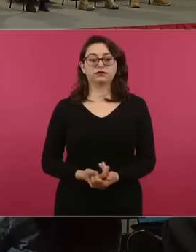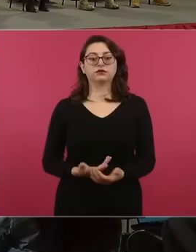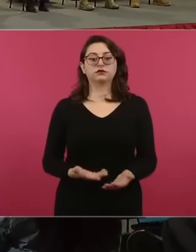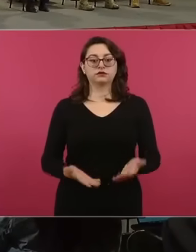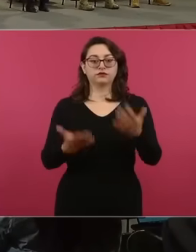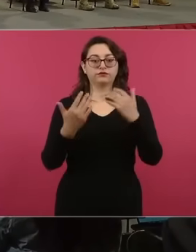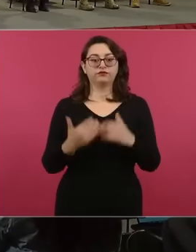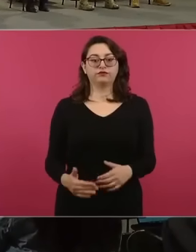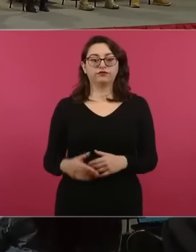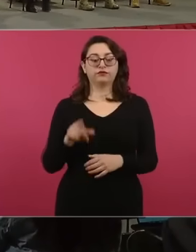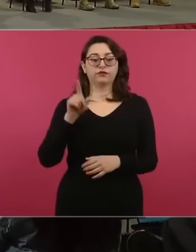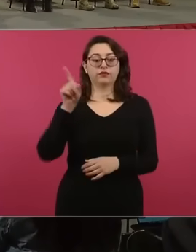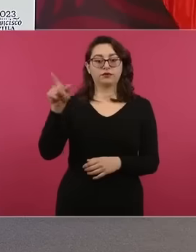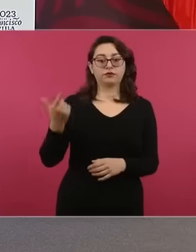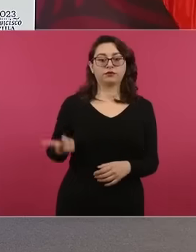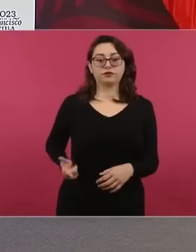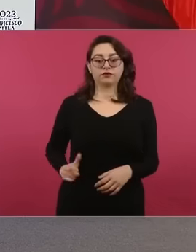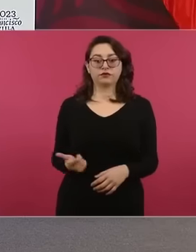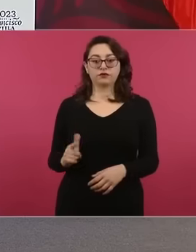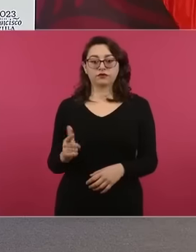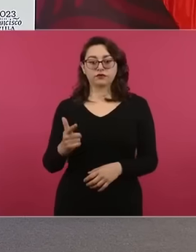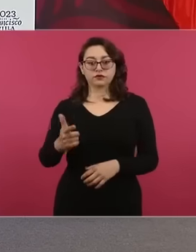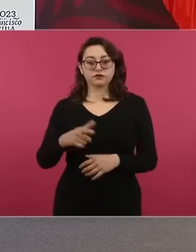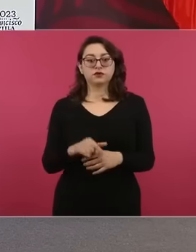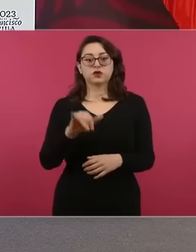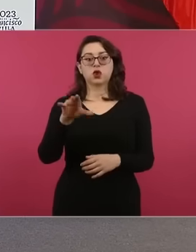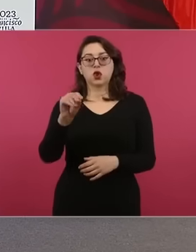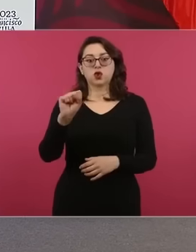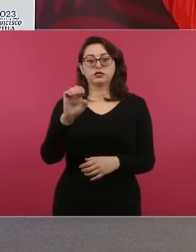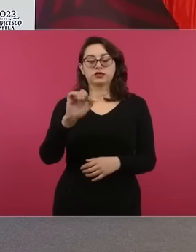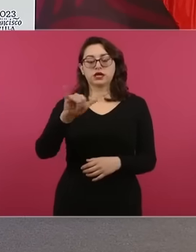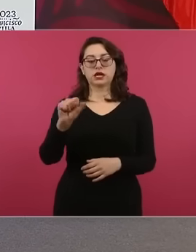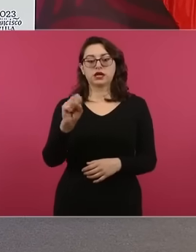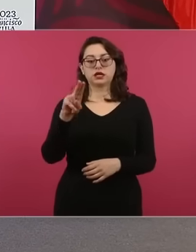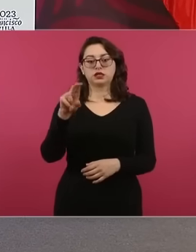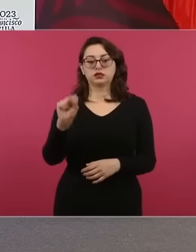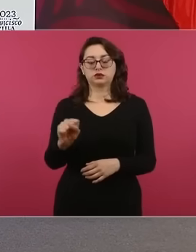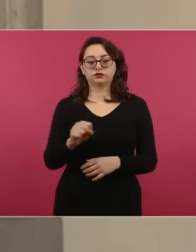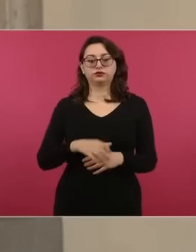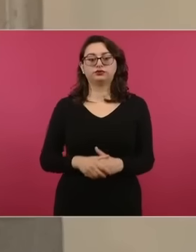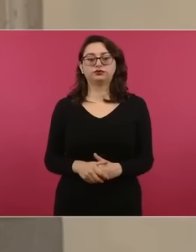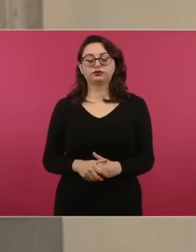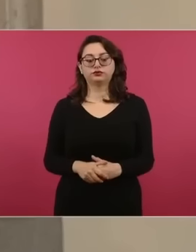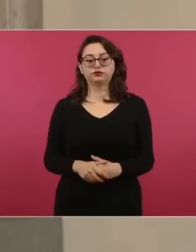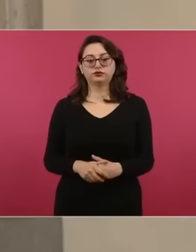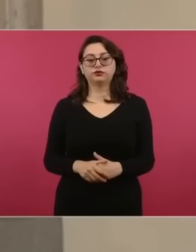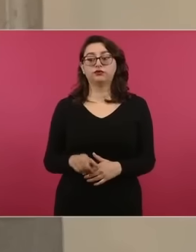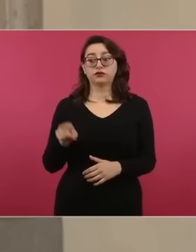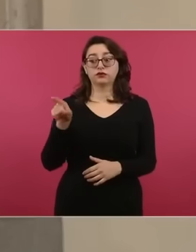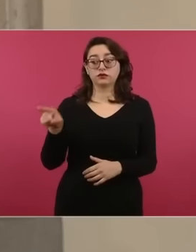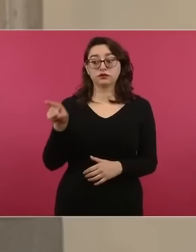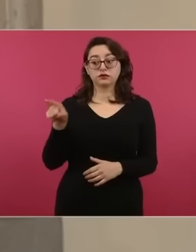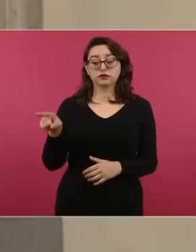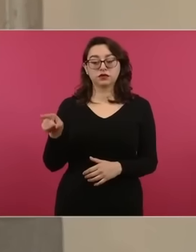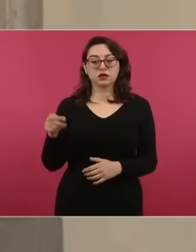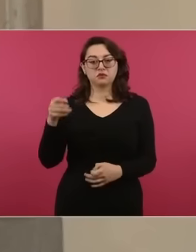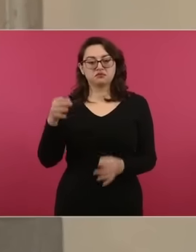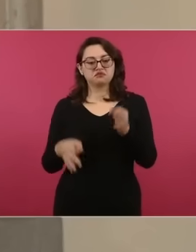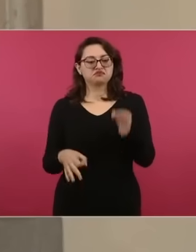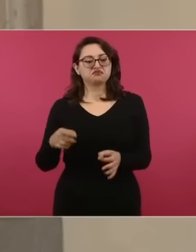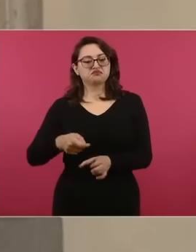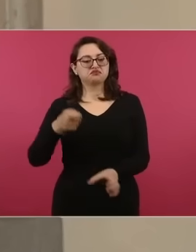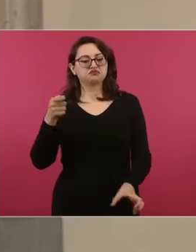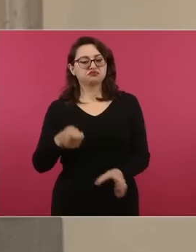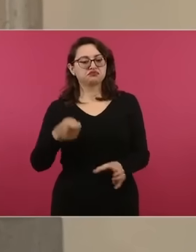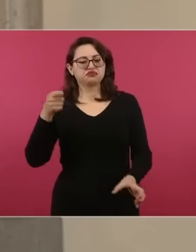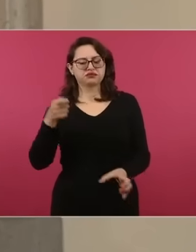José Jesús Rodríguez Hernández su actuación ha presentado dos por su actuación se han presentado dos quejas ante el